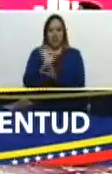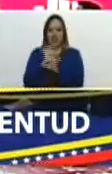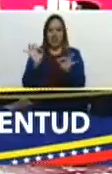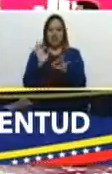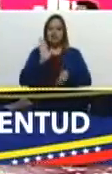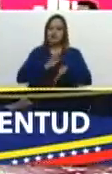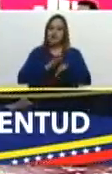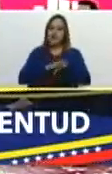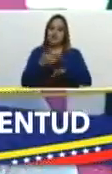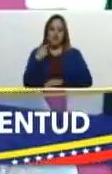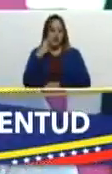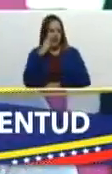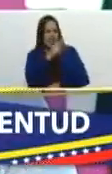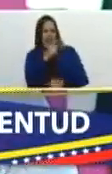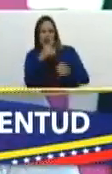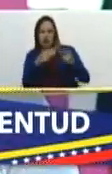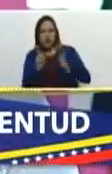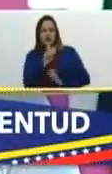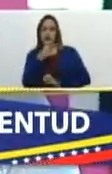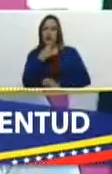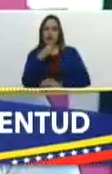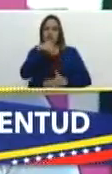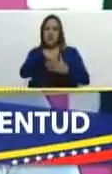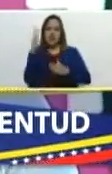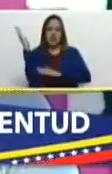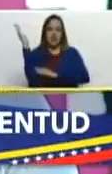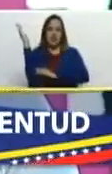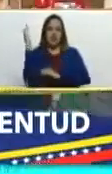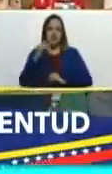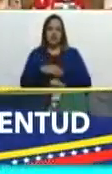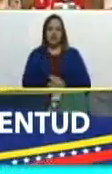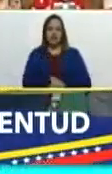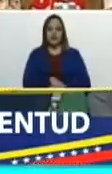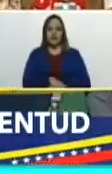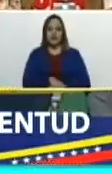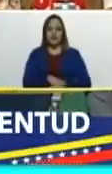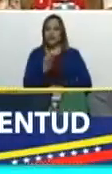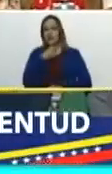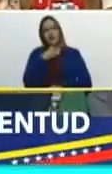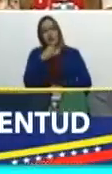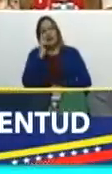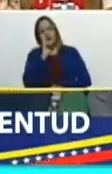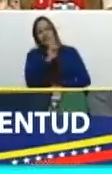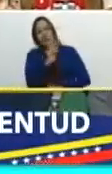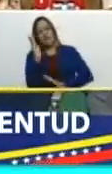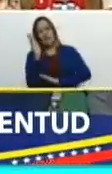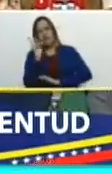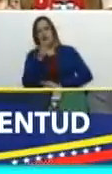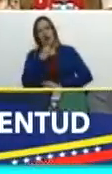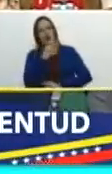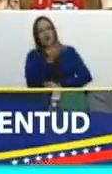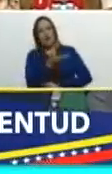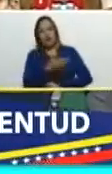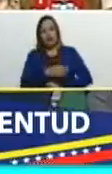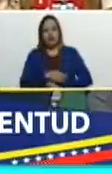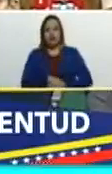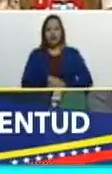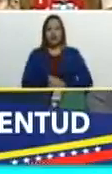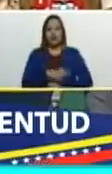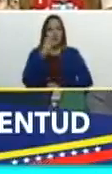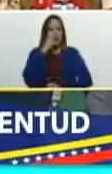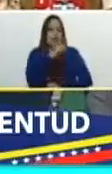¿Por qué? Porque veía cosas que no me gustaban en la iglesia. No me gustaban, veía cosas. Veía